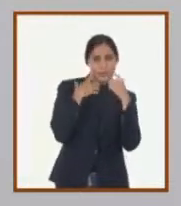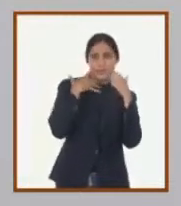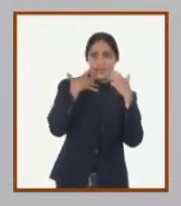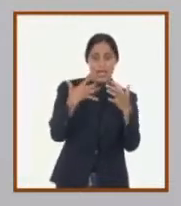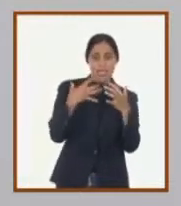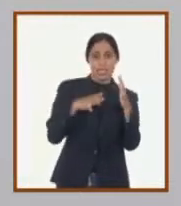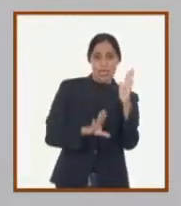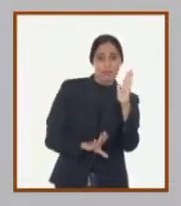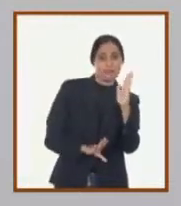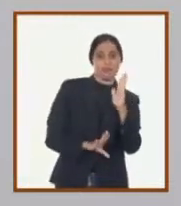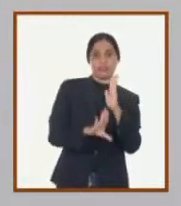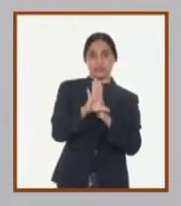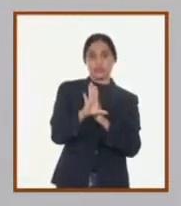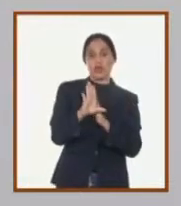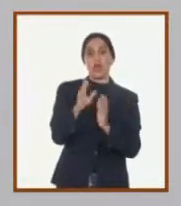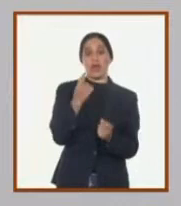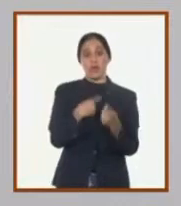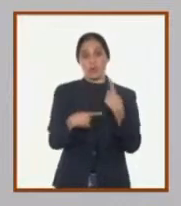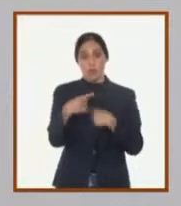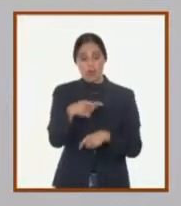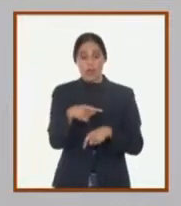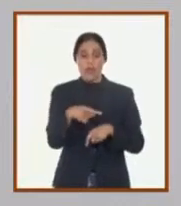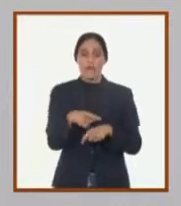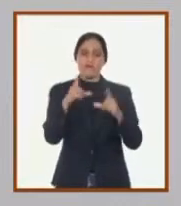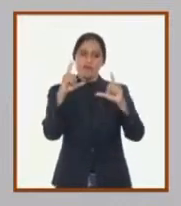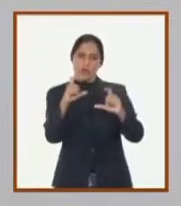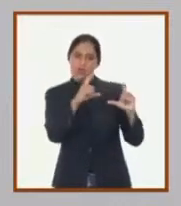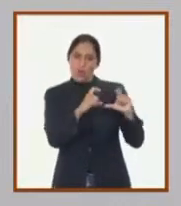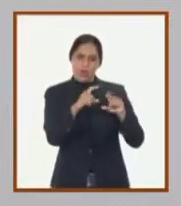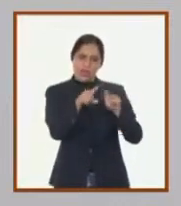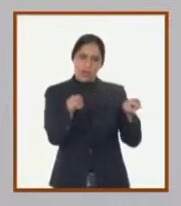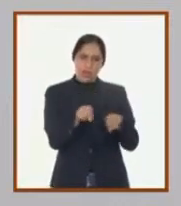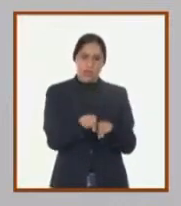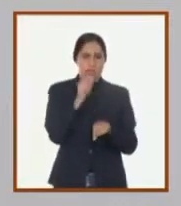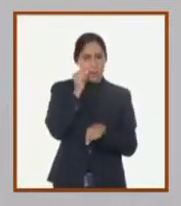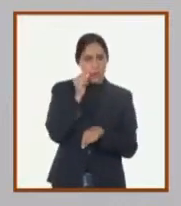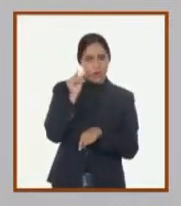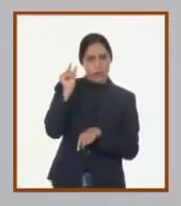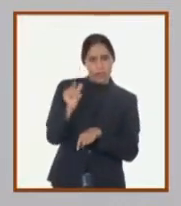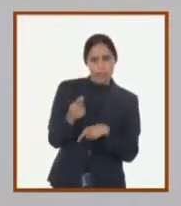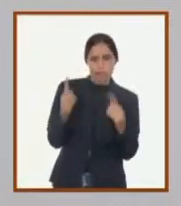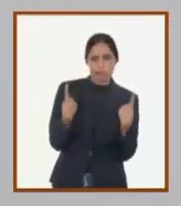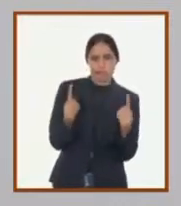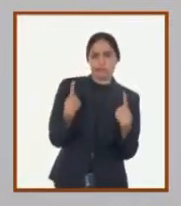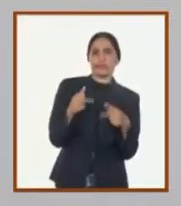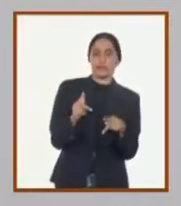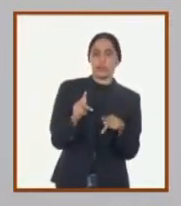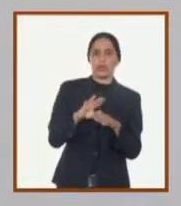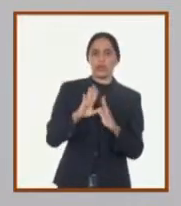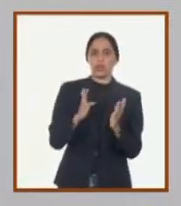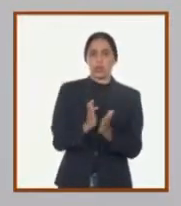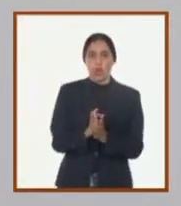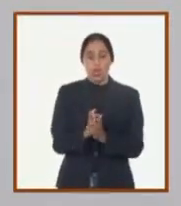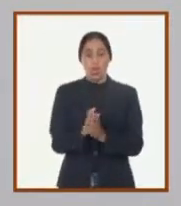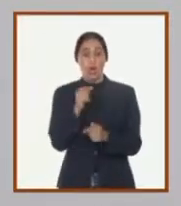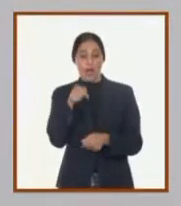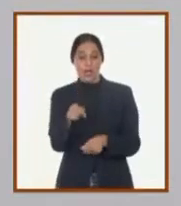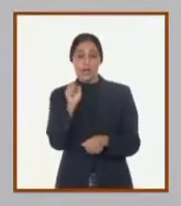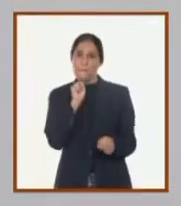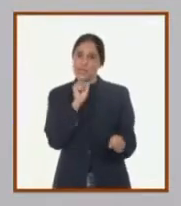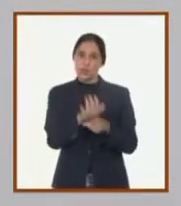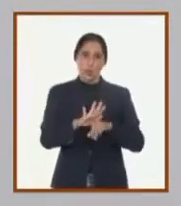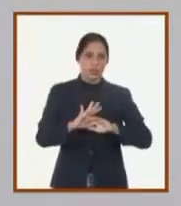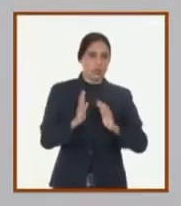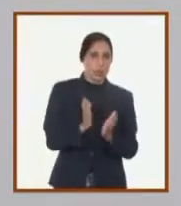eh Corral era El fotógrafo de la oficina y ahí se lograron empezar a microfilmar eh